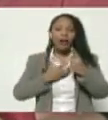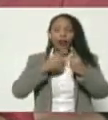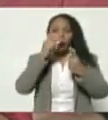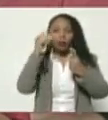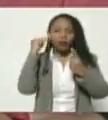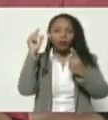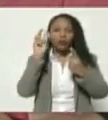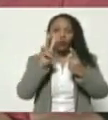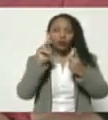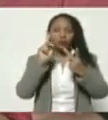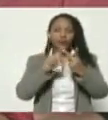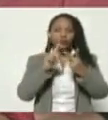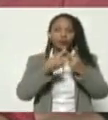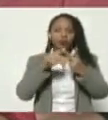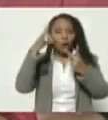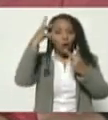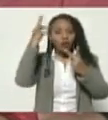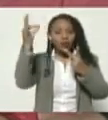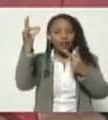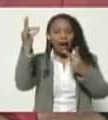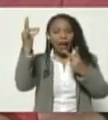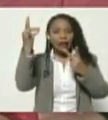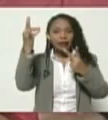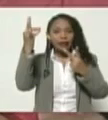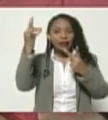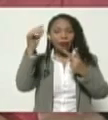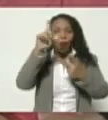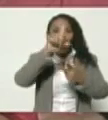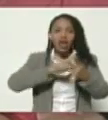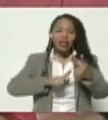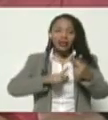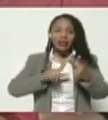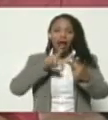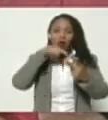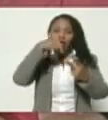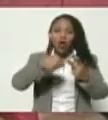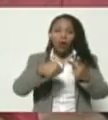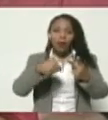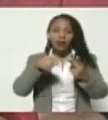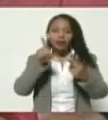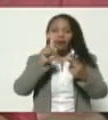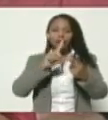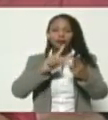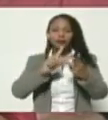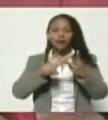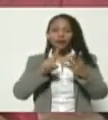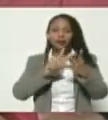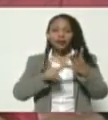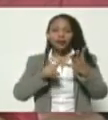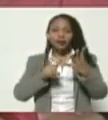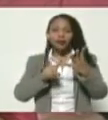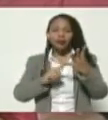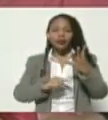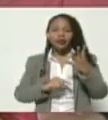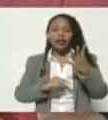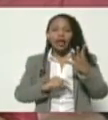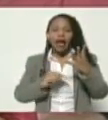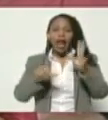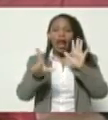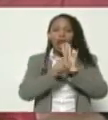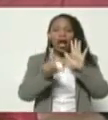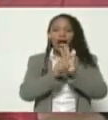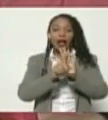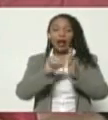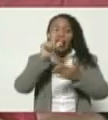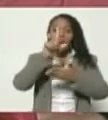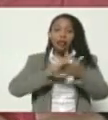alcaldesa, 2, concejales por lista y nominal. Estamos hablando de 3 y 4, y legisladores por